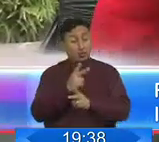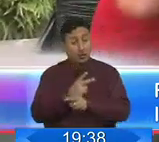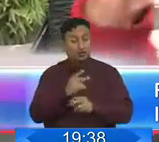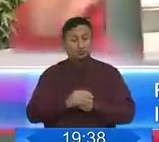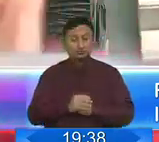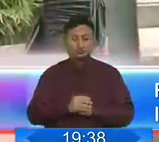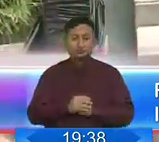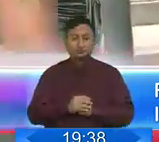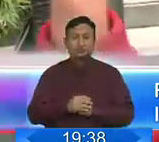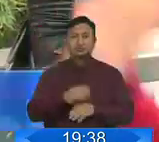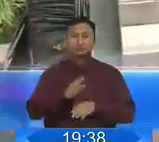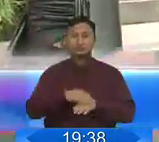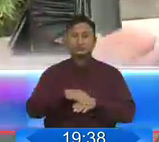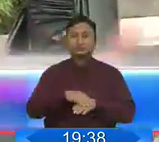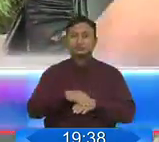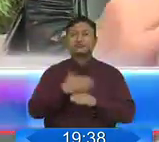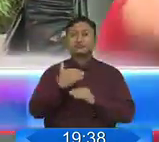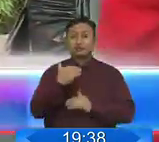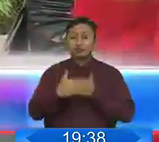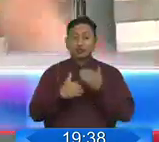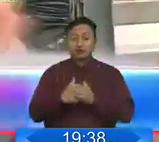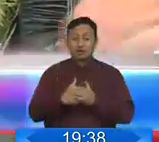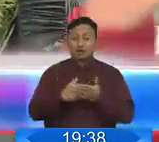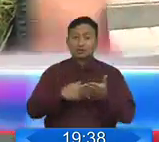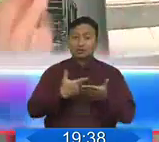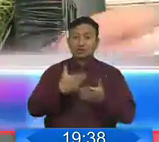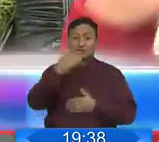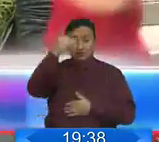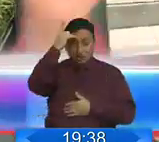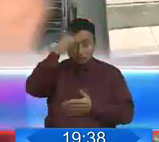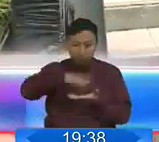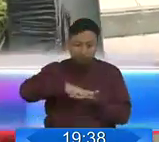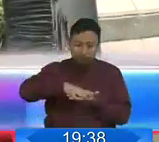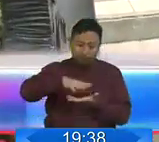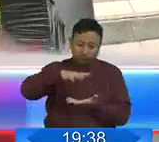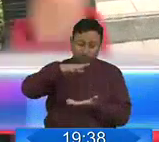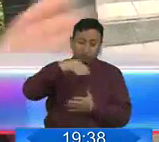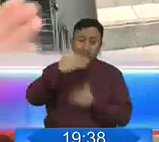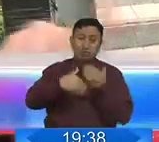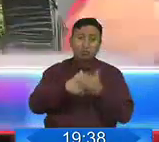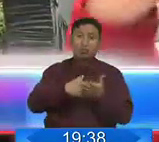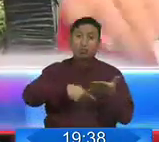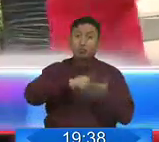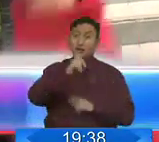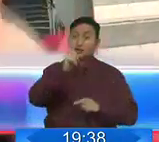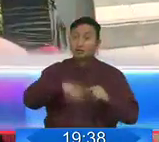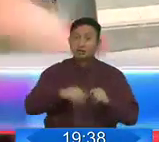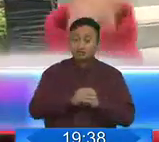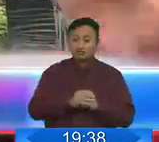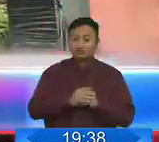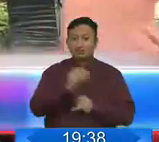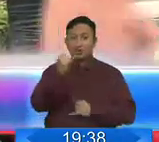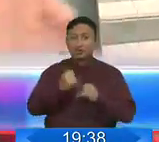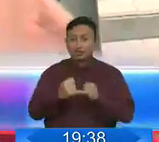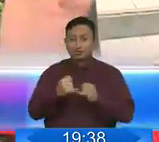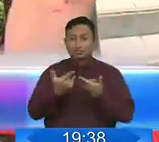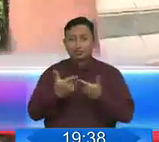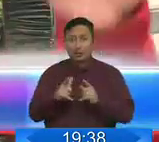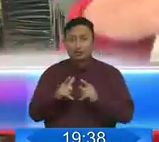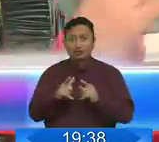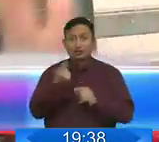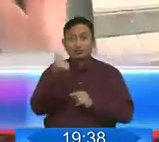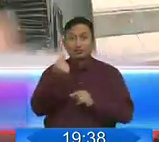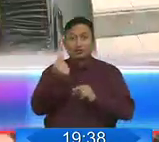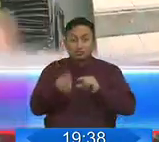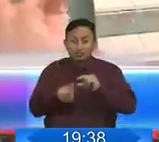la irresponsabilidad lleva a que se endeude, no se pueda pagar y eso al final hace que el